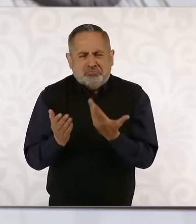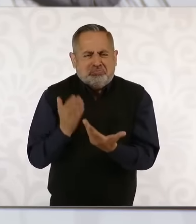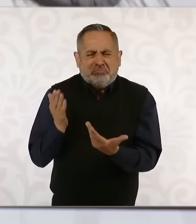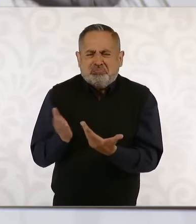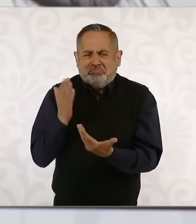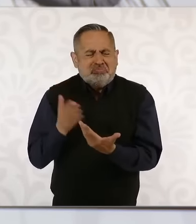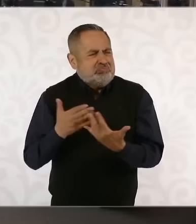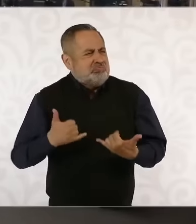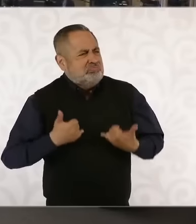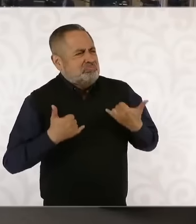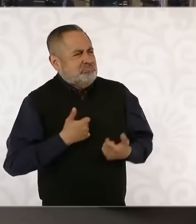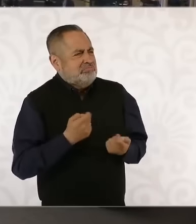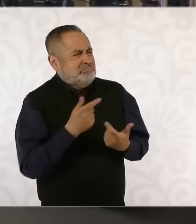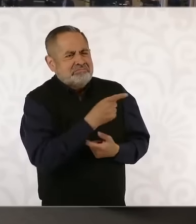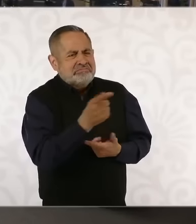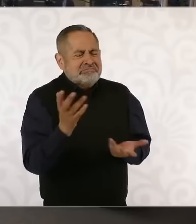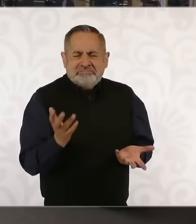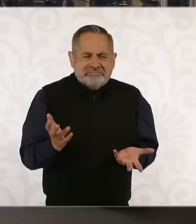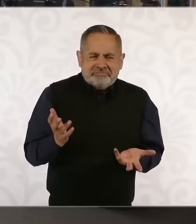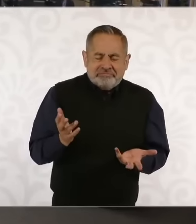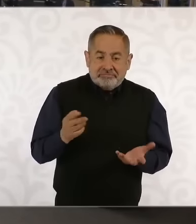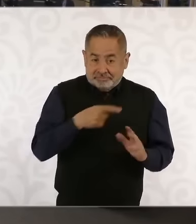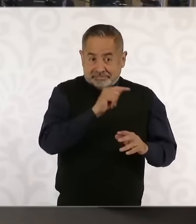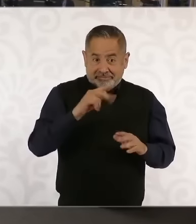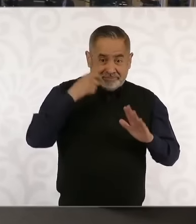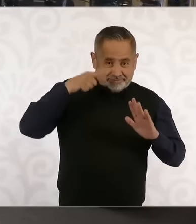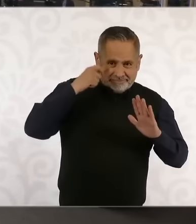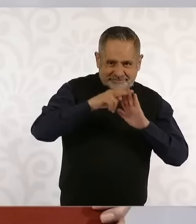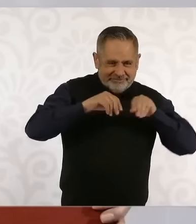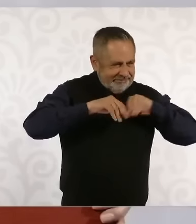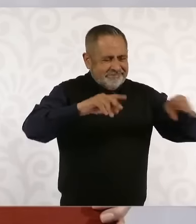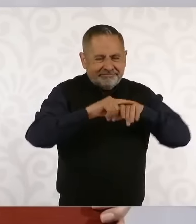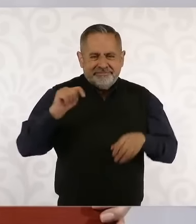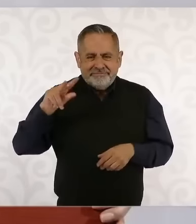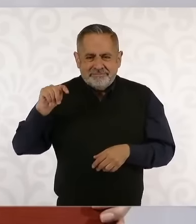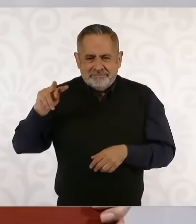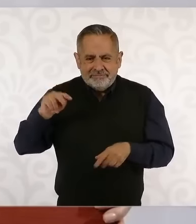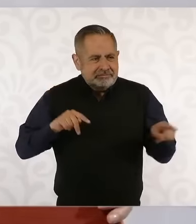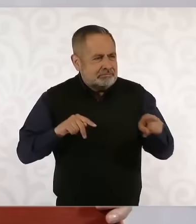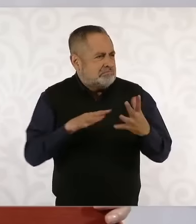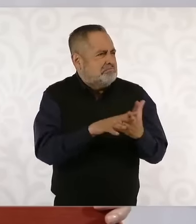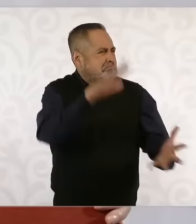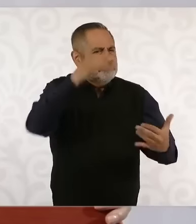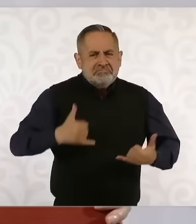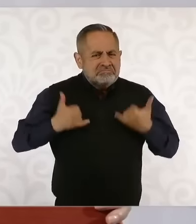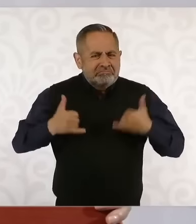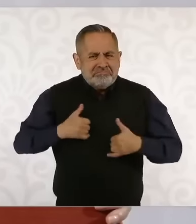Incluso en la transmisión de esta televisora, pues la mayoría no eran jóvenes los